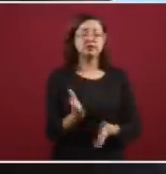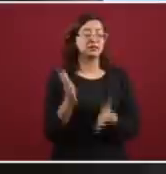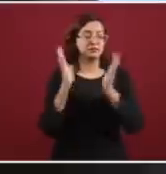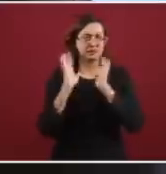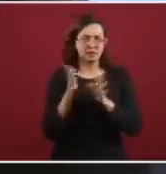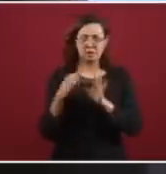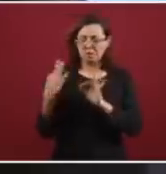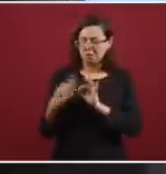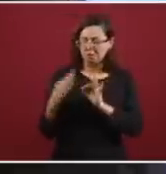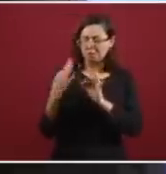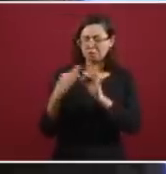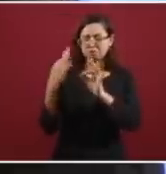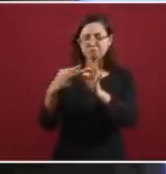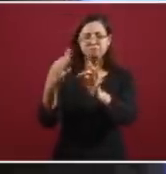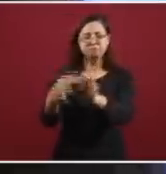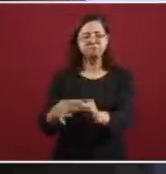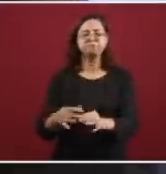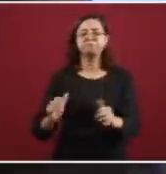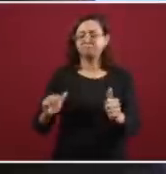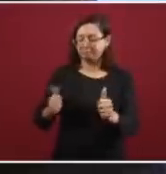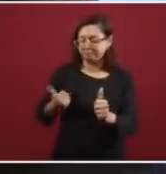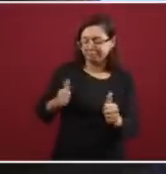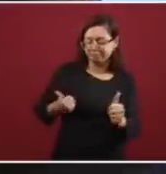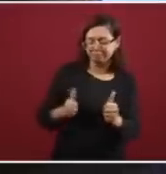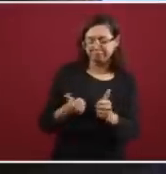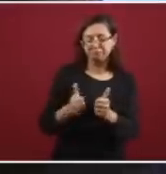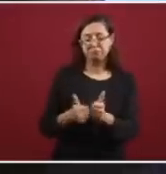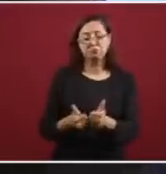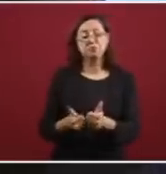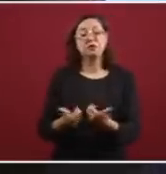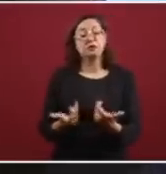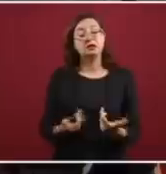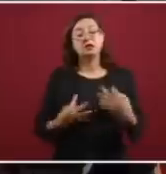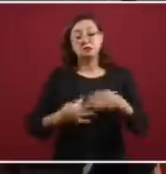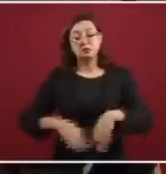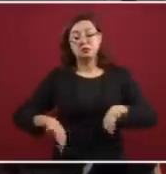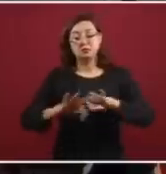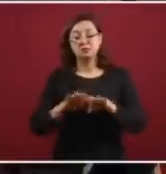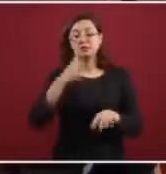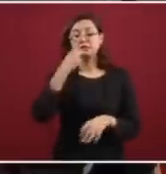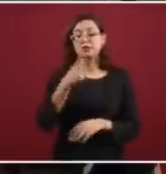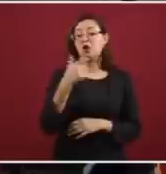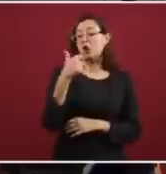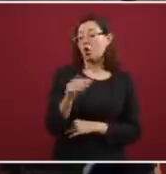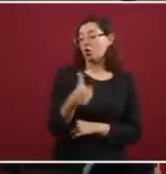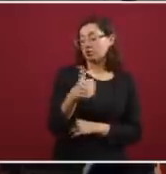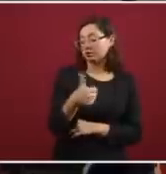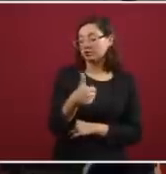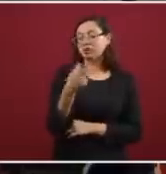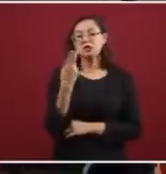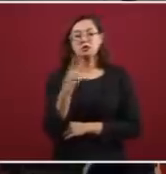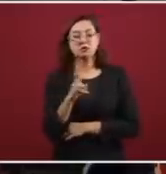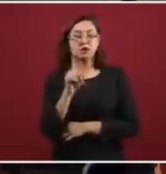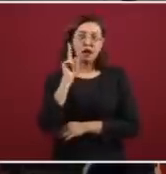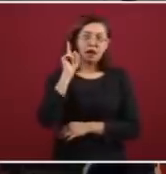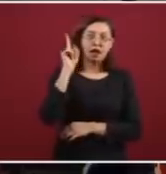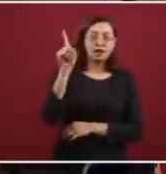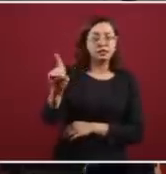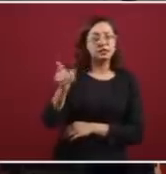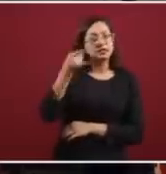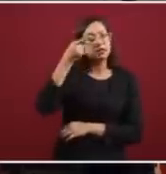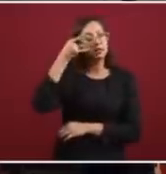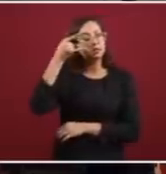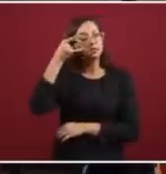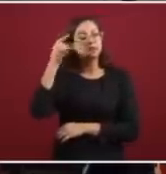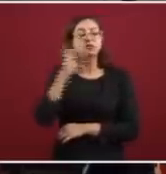de gasolineras. De llamar la atención, el 11 de noviembre en Campeche, ahí pueden